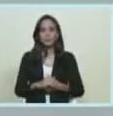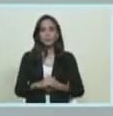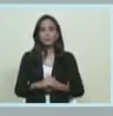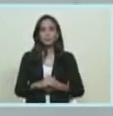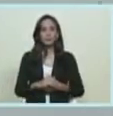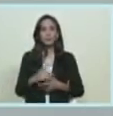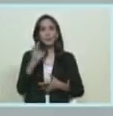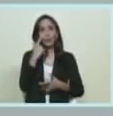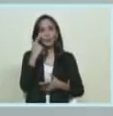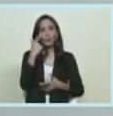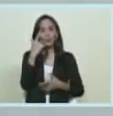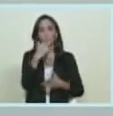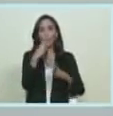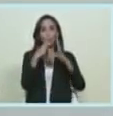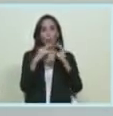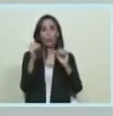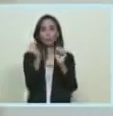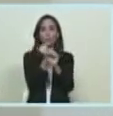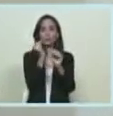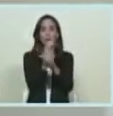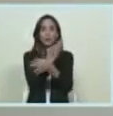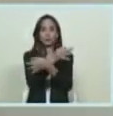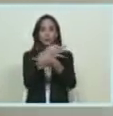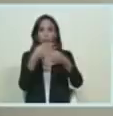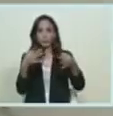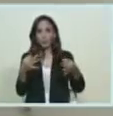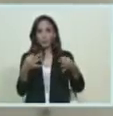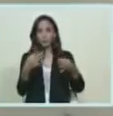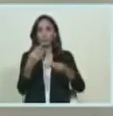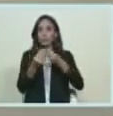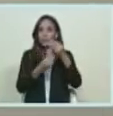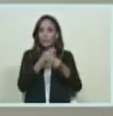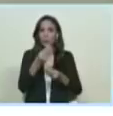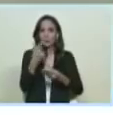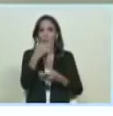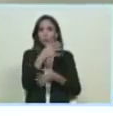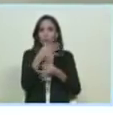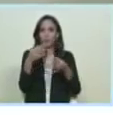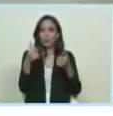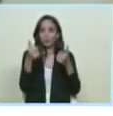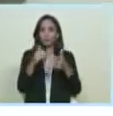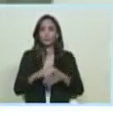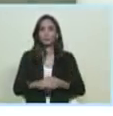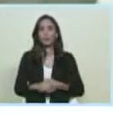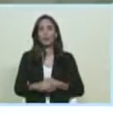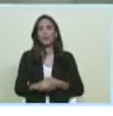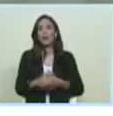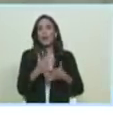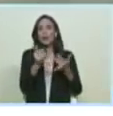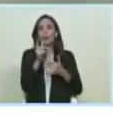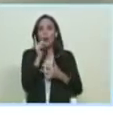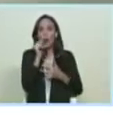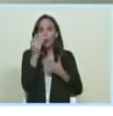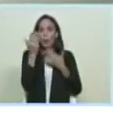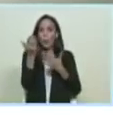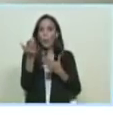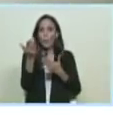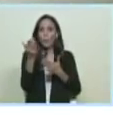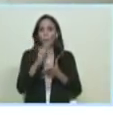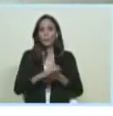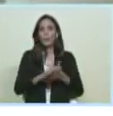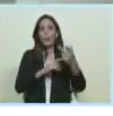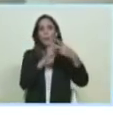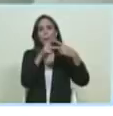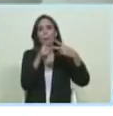Bueno, y estamos viendo una labor verdaderamente extraordinaria. Y yo quiero, Pedro Infante, compañero, María